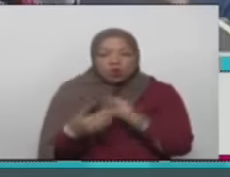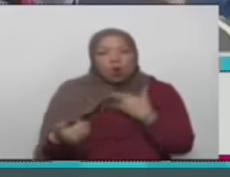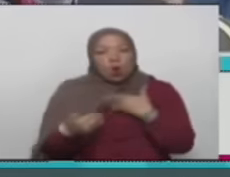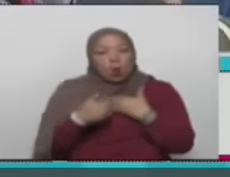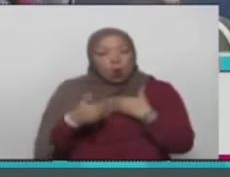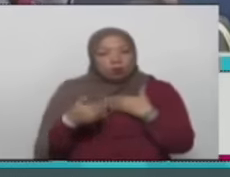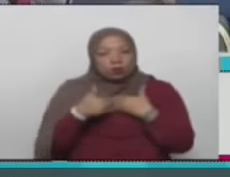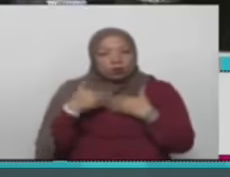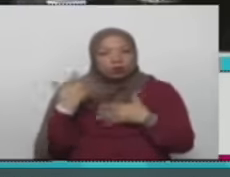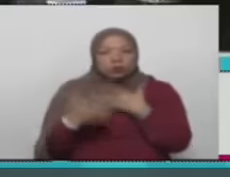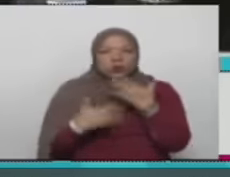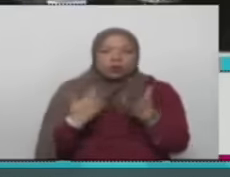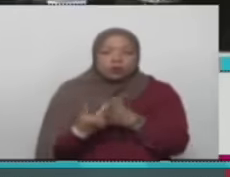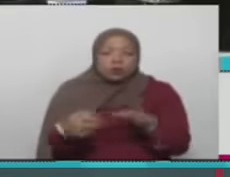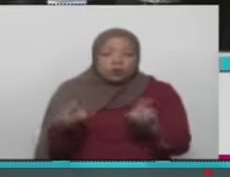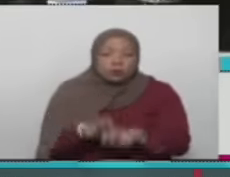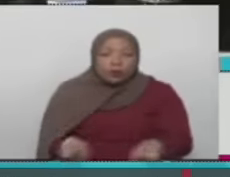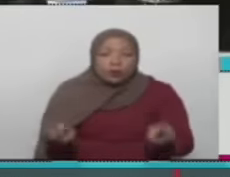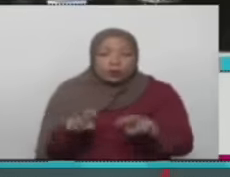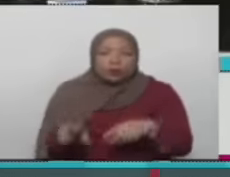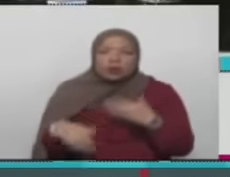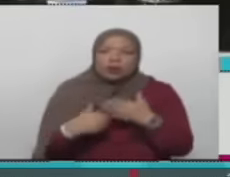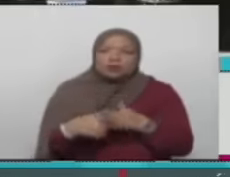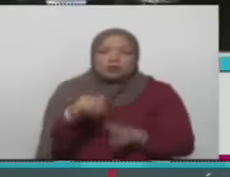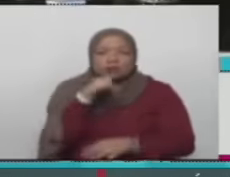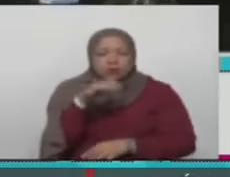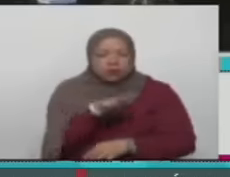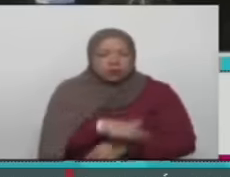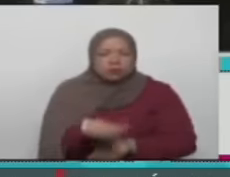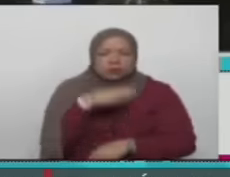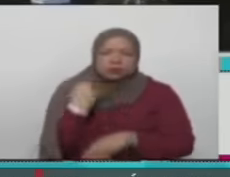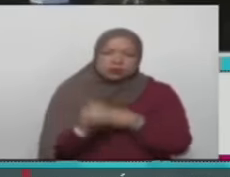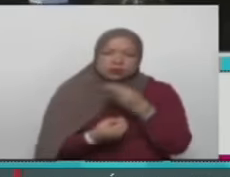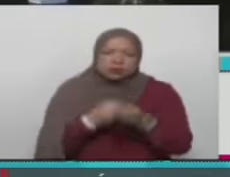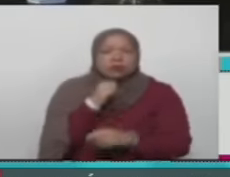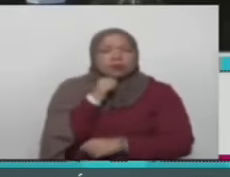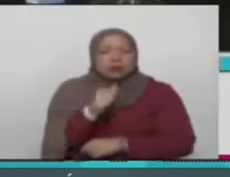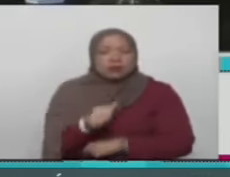contragolpes, intentos de invasión, conspiraciones, maldades.